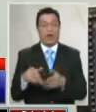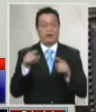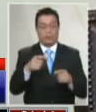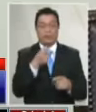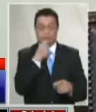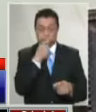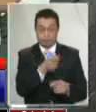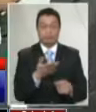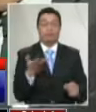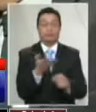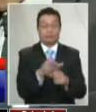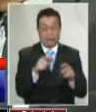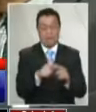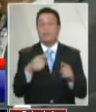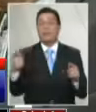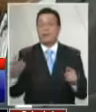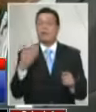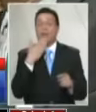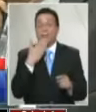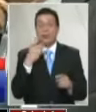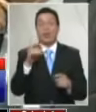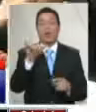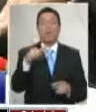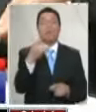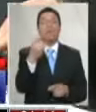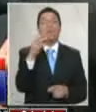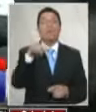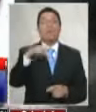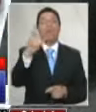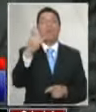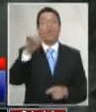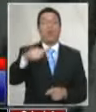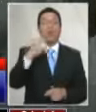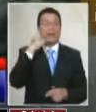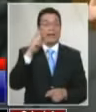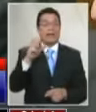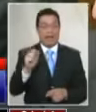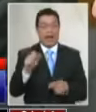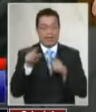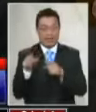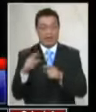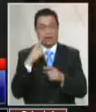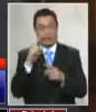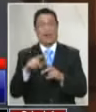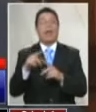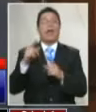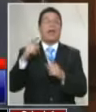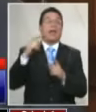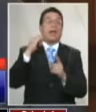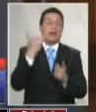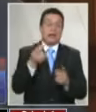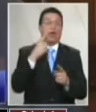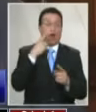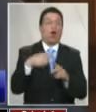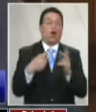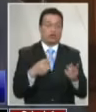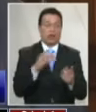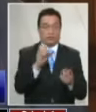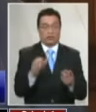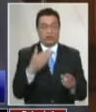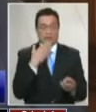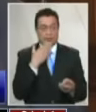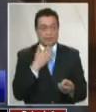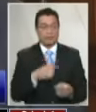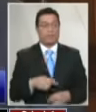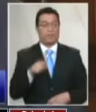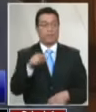penal que se extiende al exgerente Francisco Mujica y a la asesora del senador Carolina gacitúa no solamente dan pie para los efectos de